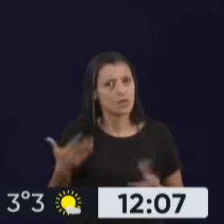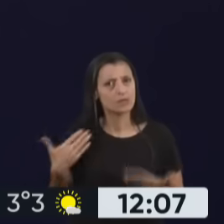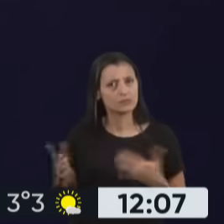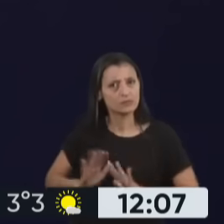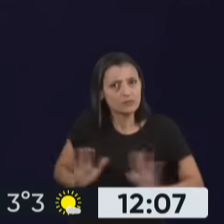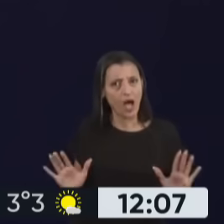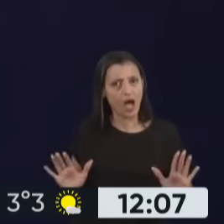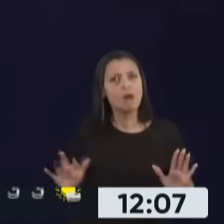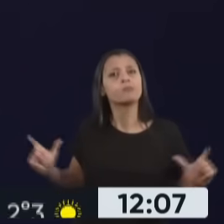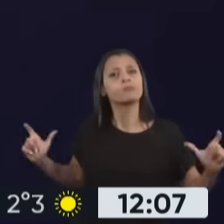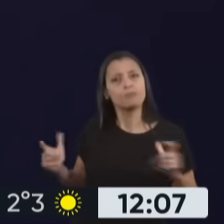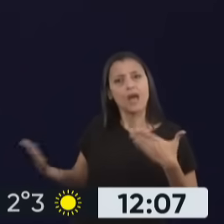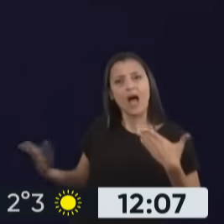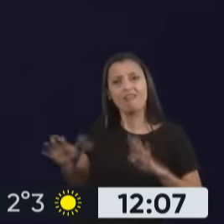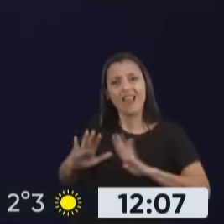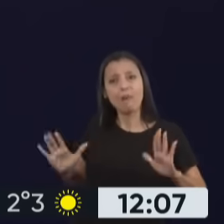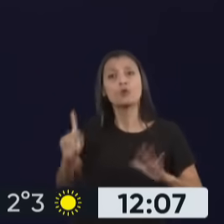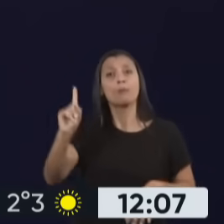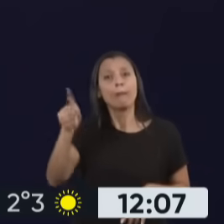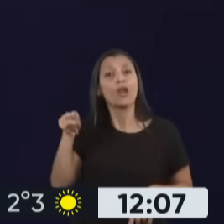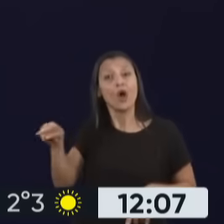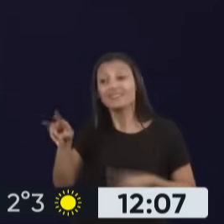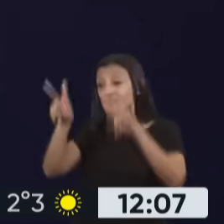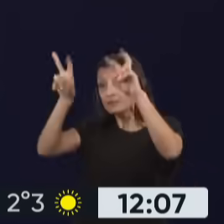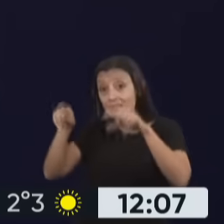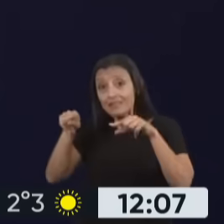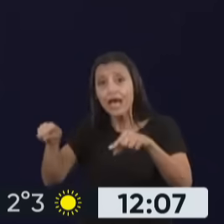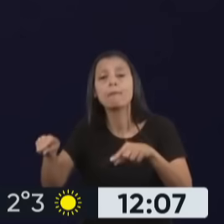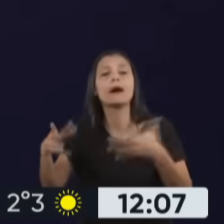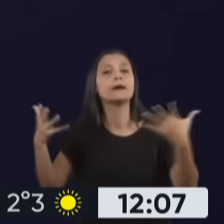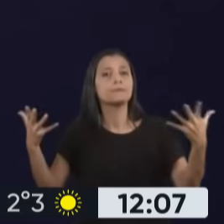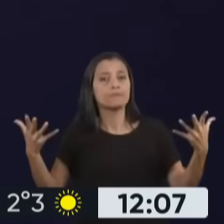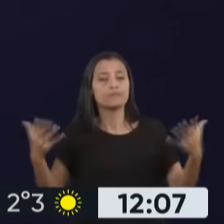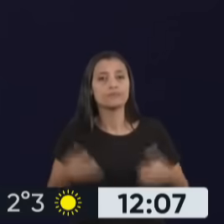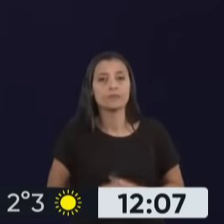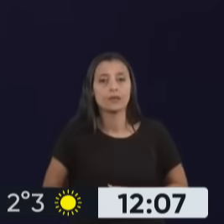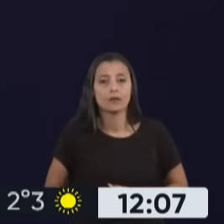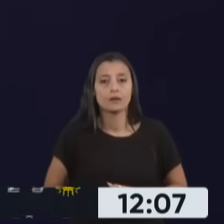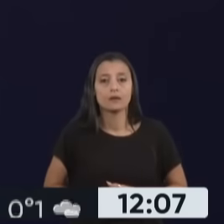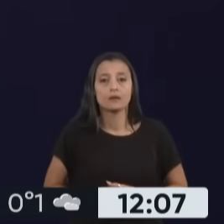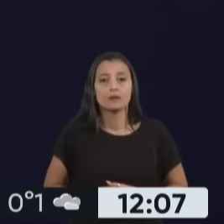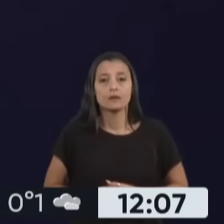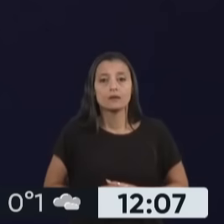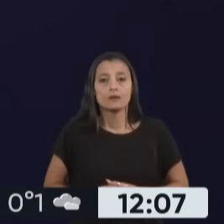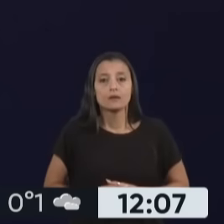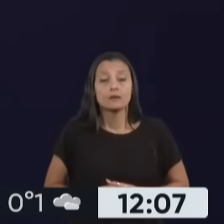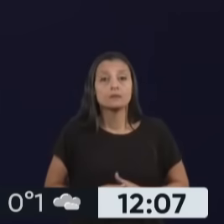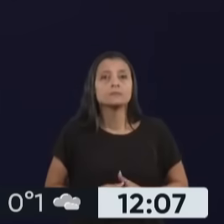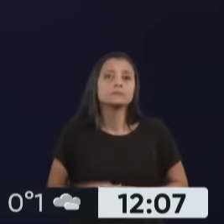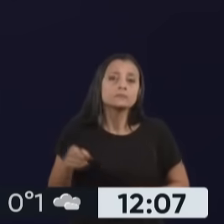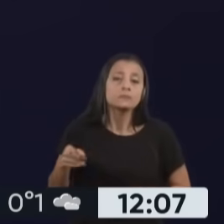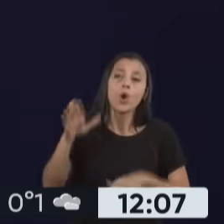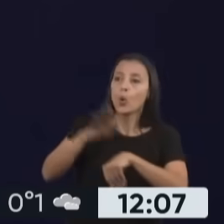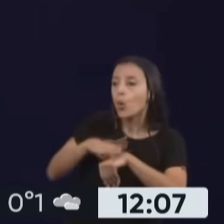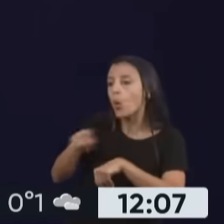antes y que no es un tema que genere ningún tipo de de desacuerdo o